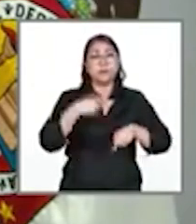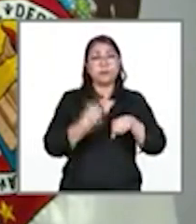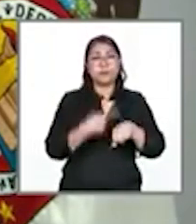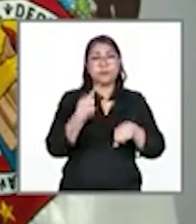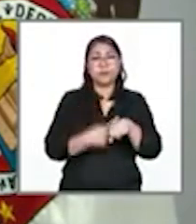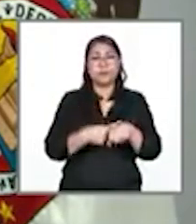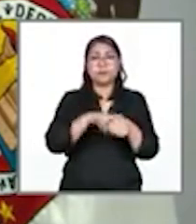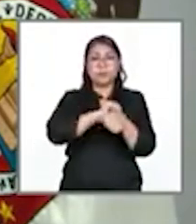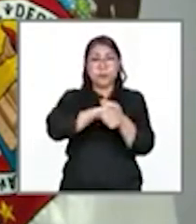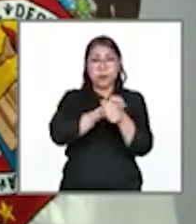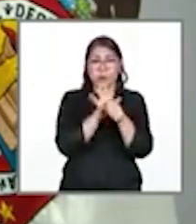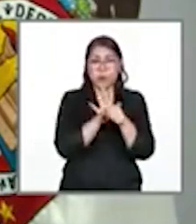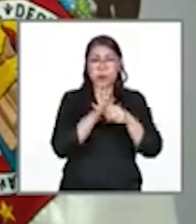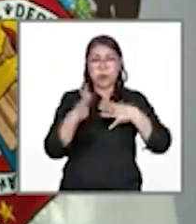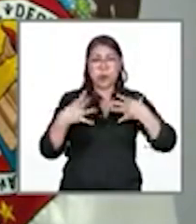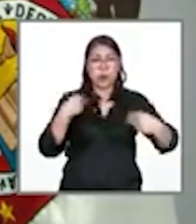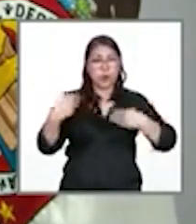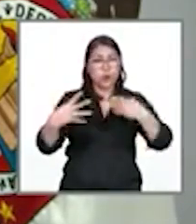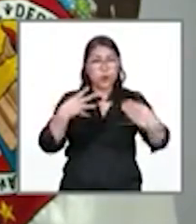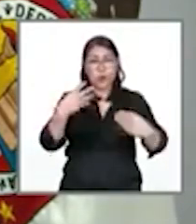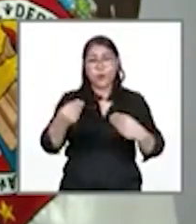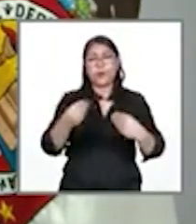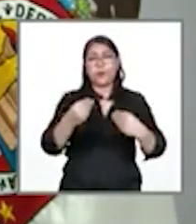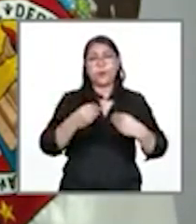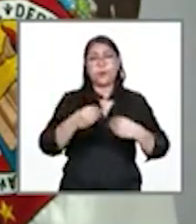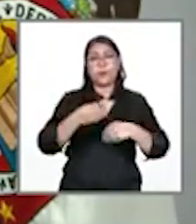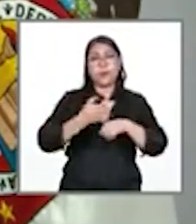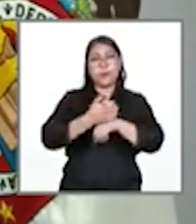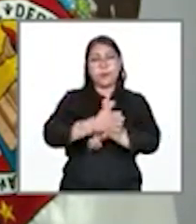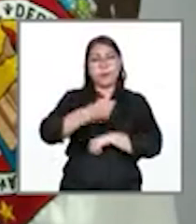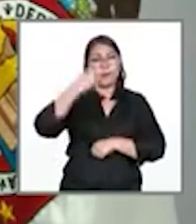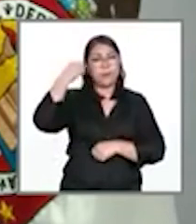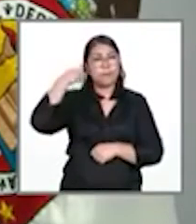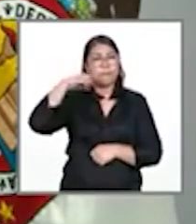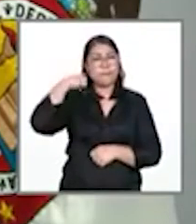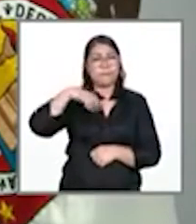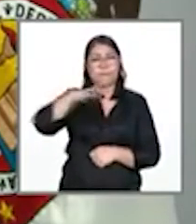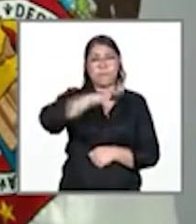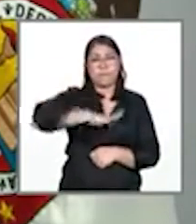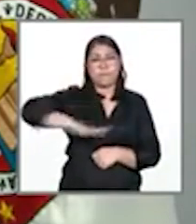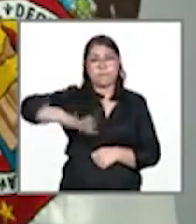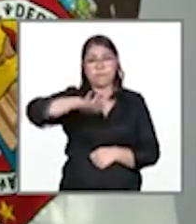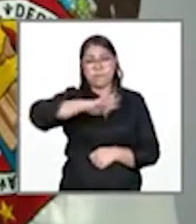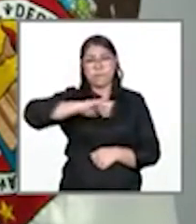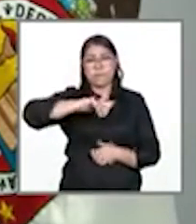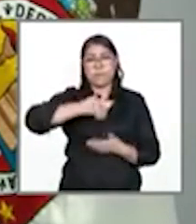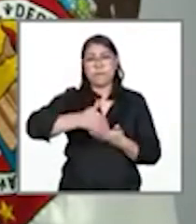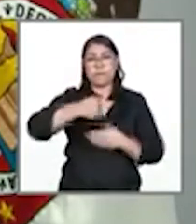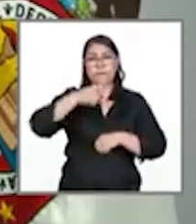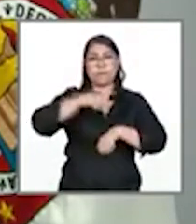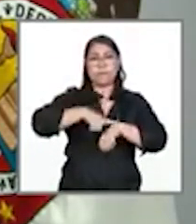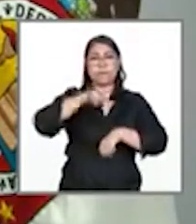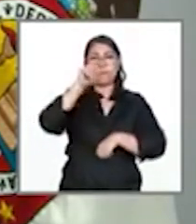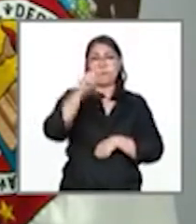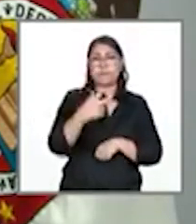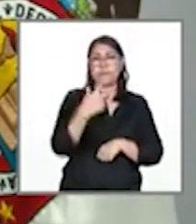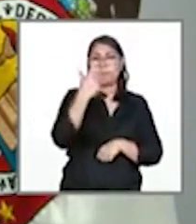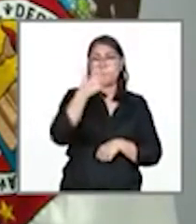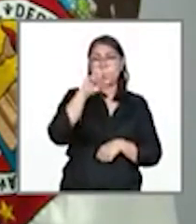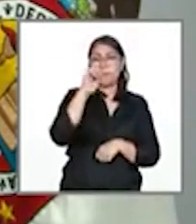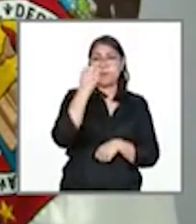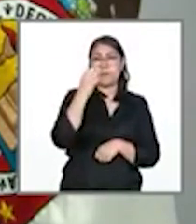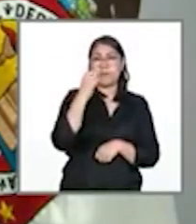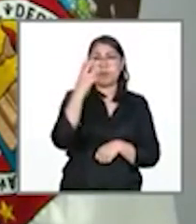epidemiológico de enfermedad respiratoria por COVID-19 en el estado de Oaxaca, con corte al día de hoy, 28